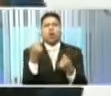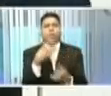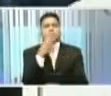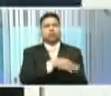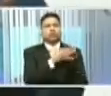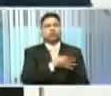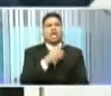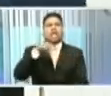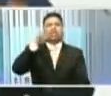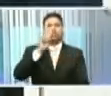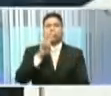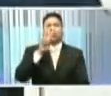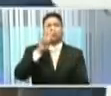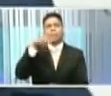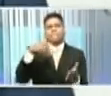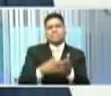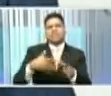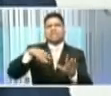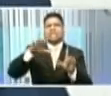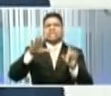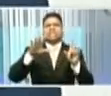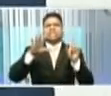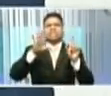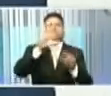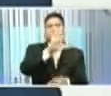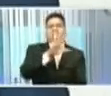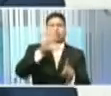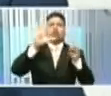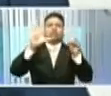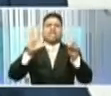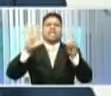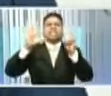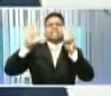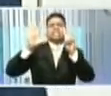6, 7, 8, 9, 10, 11, 12.